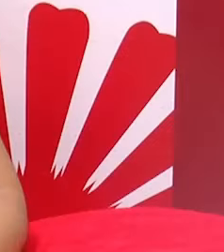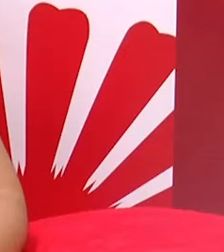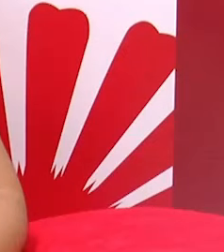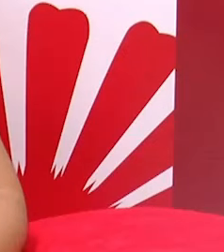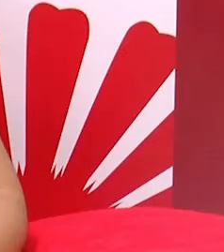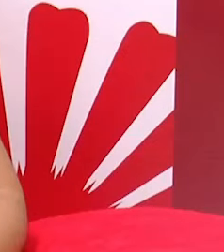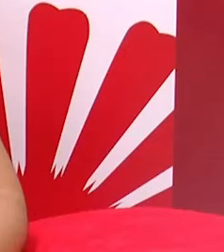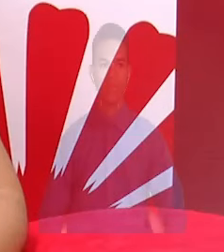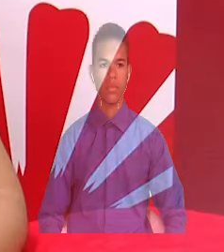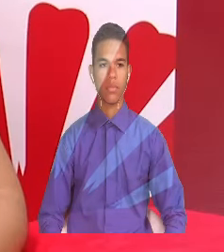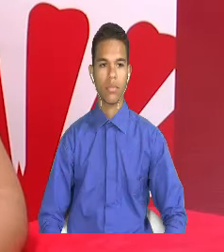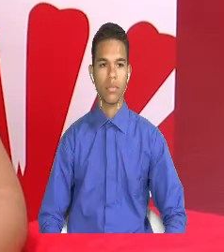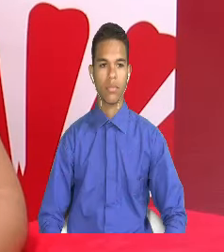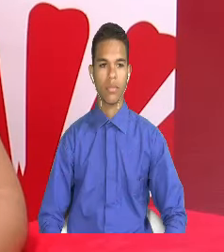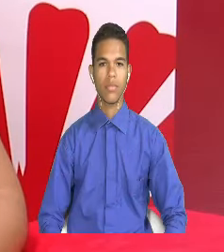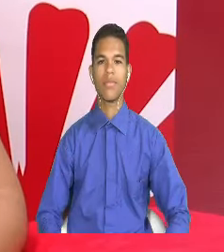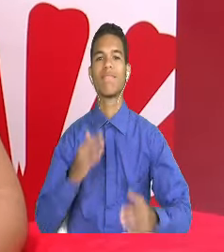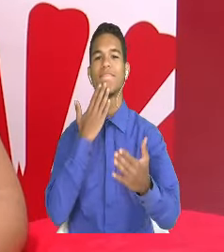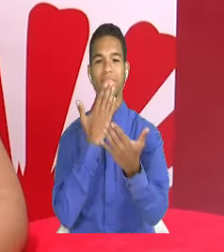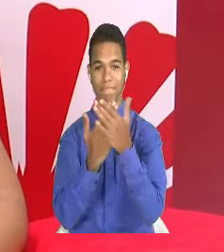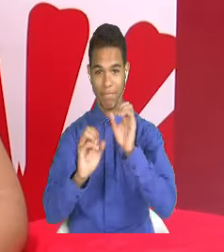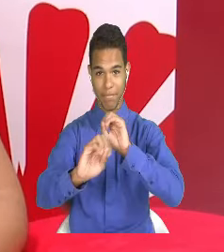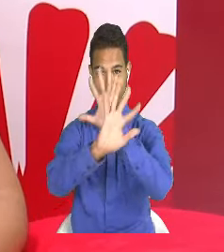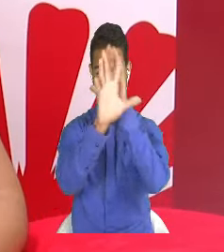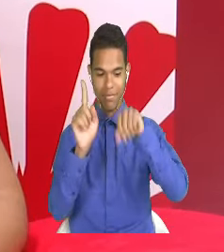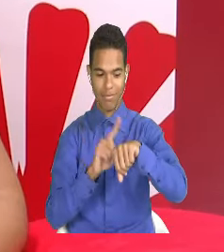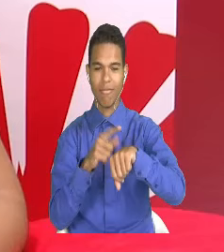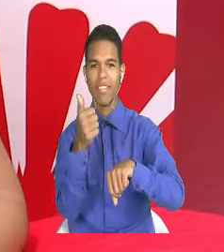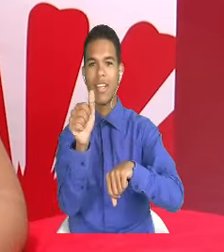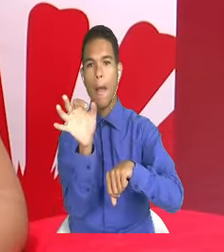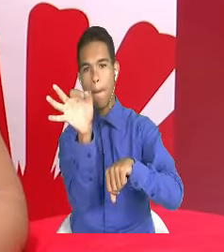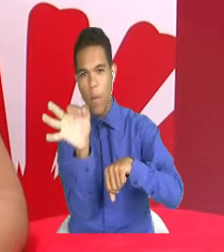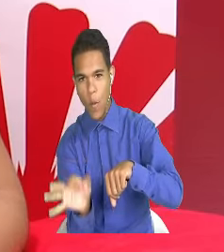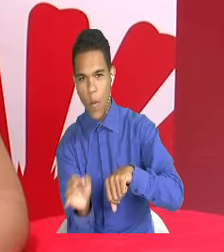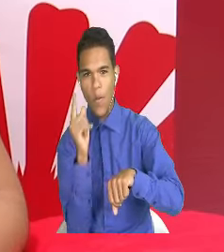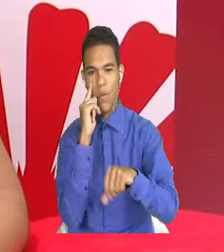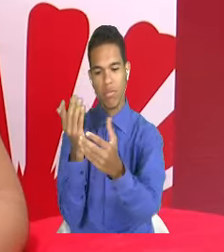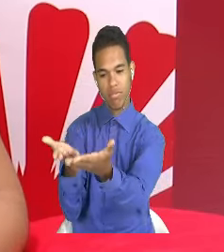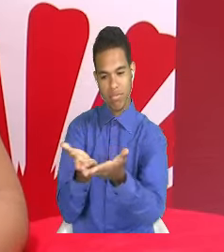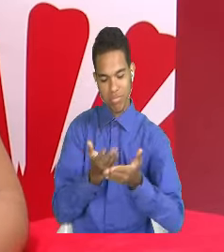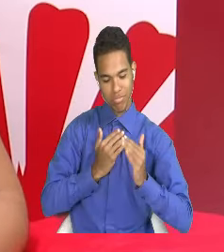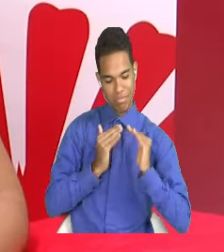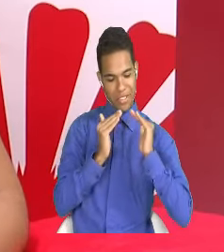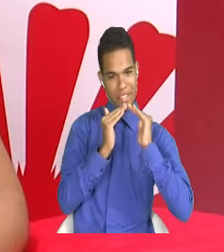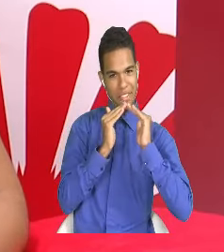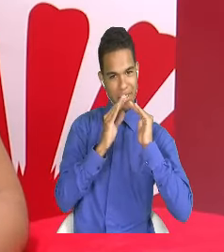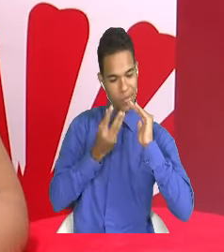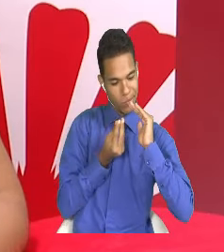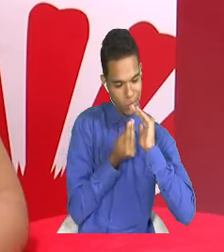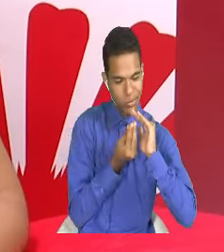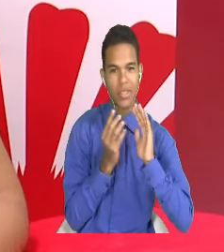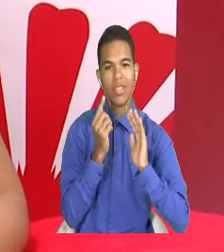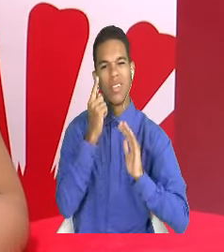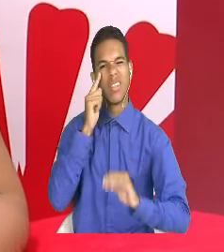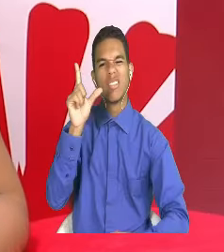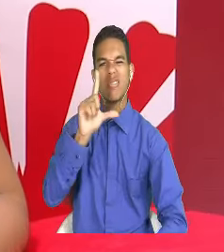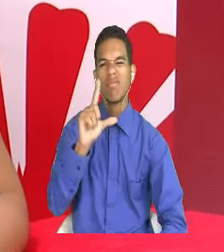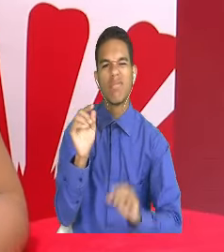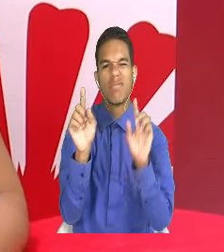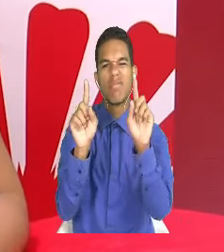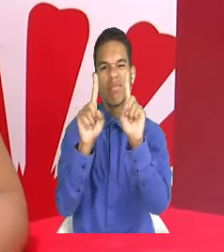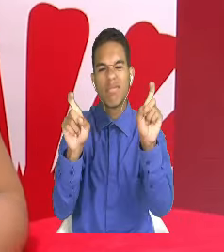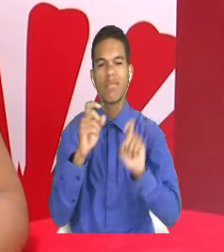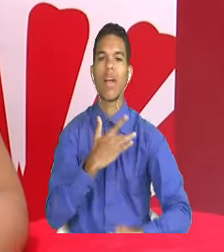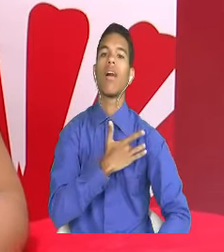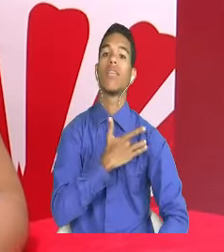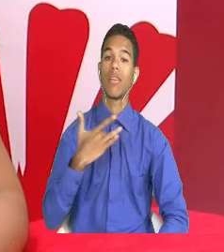Hola, ¿qué tal? Muy buenos días, 10 en punto de la mañana. Bienvenidos a En Casa. Hoy lunes vamos a hablar de salud, una